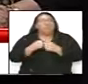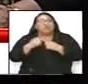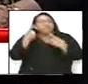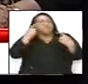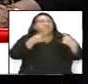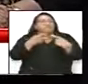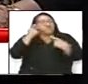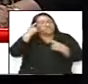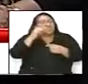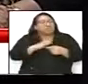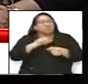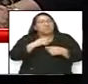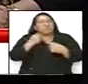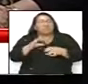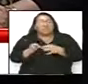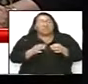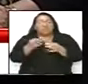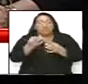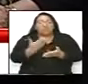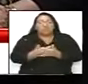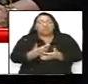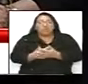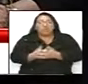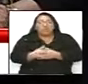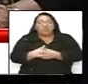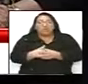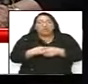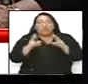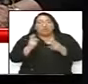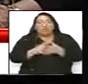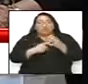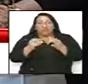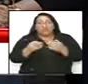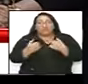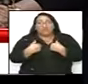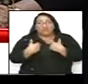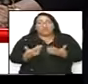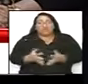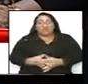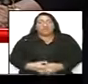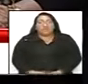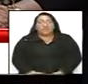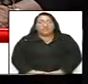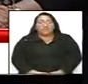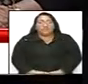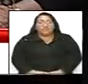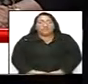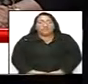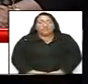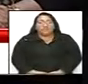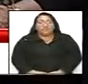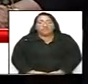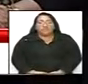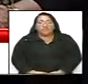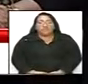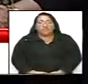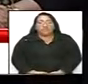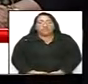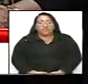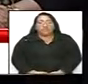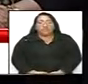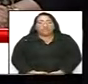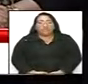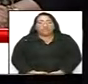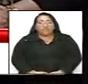de conciencia debidamente justificado. Entonces son temas que se tienen que al final tener en